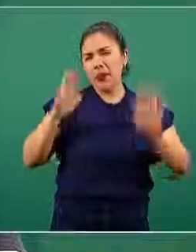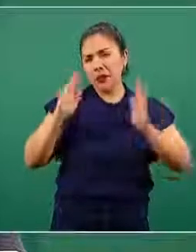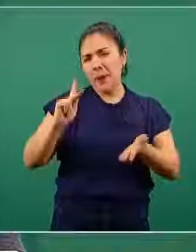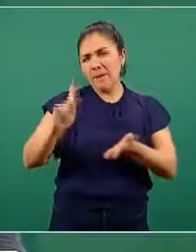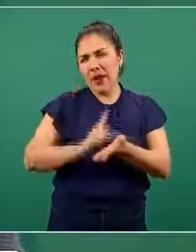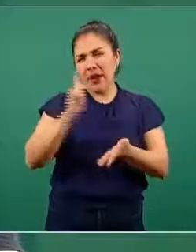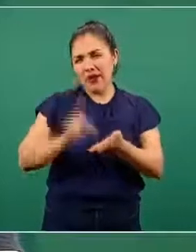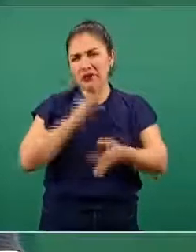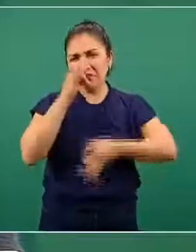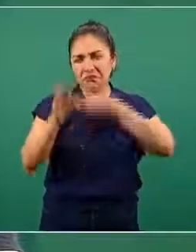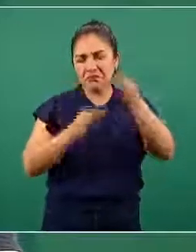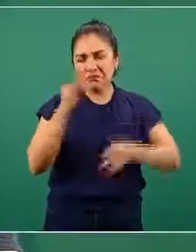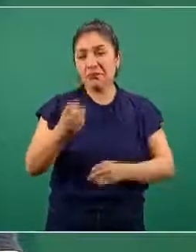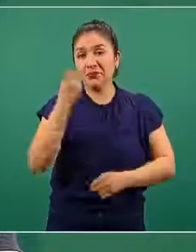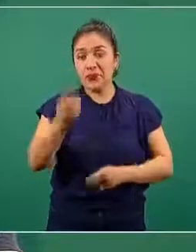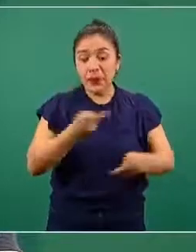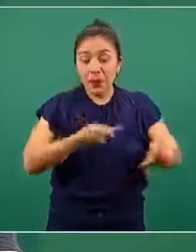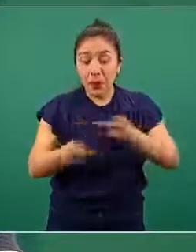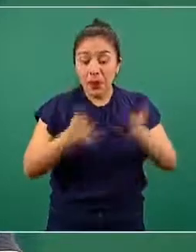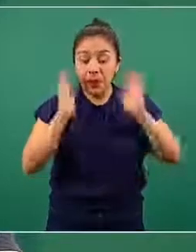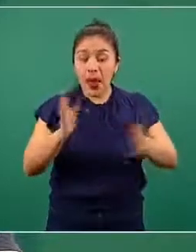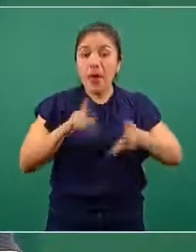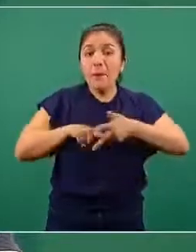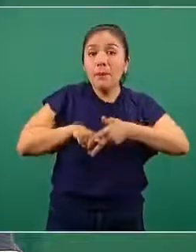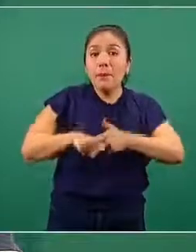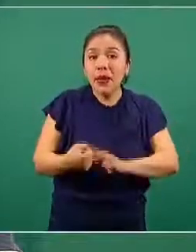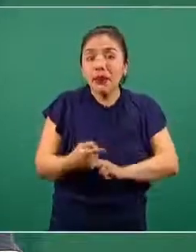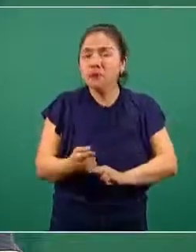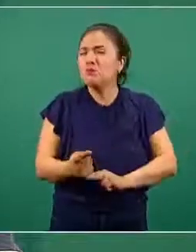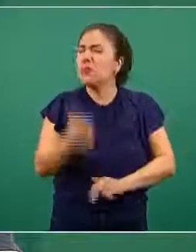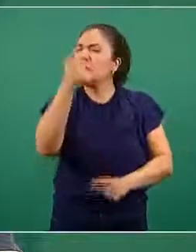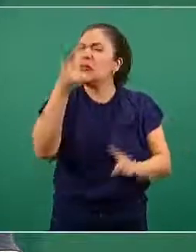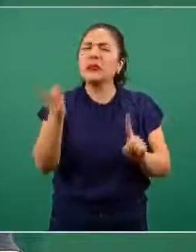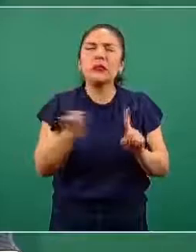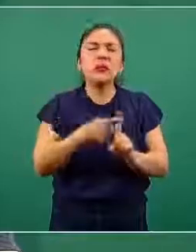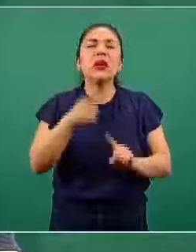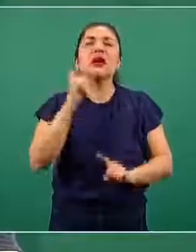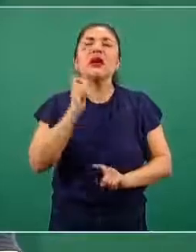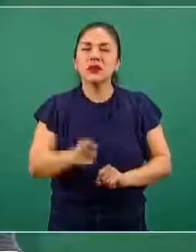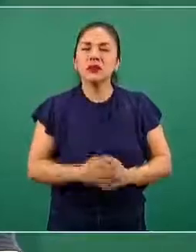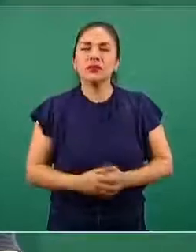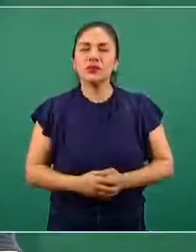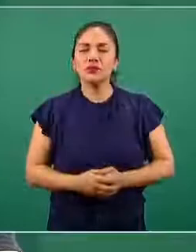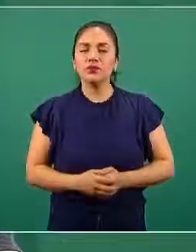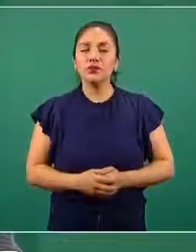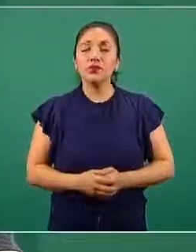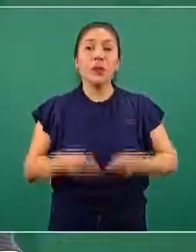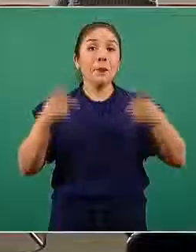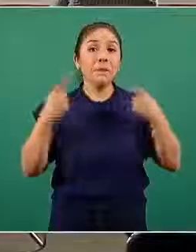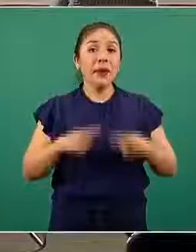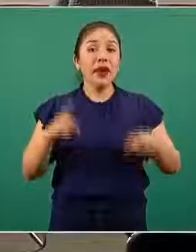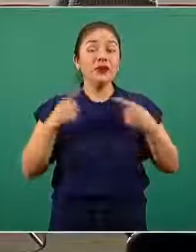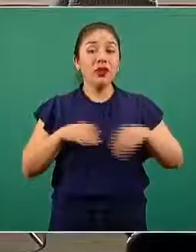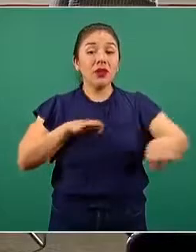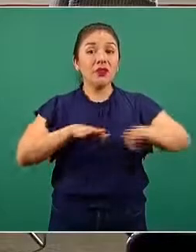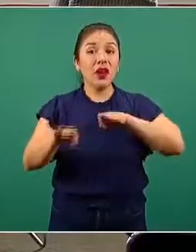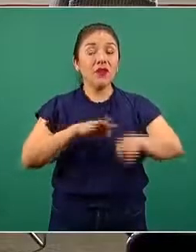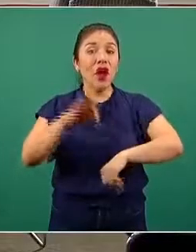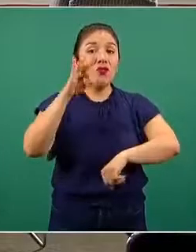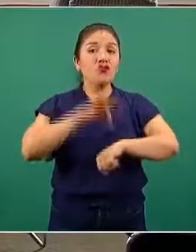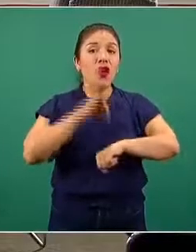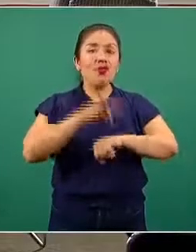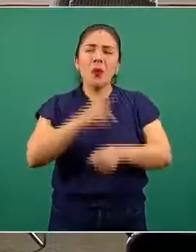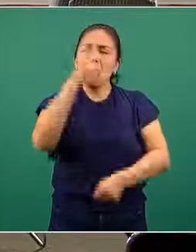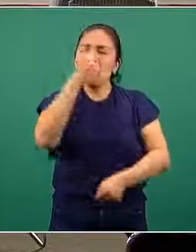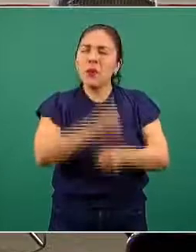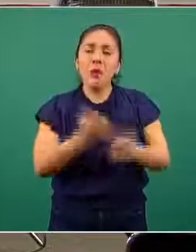ocasiones, la estrategia inició principalmente en personal médico de primera línea